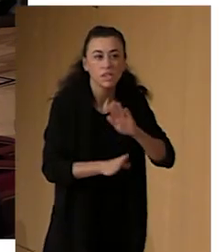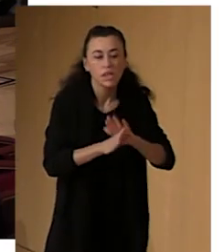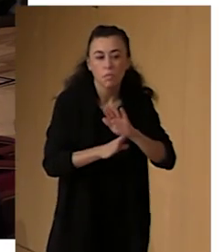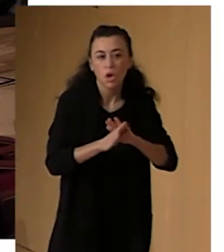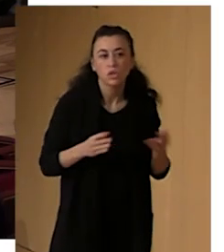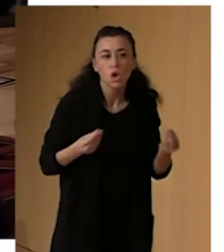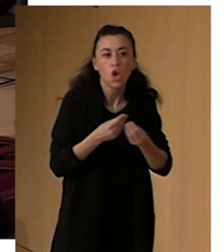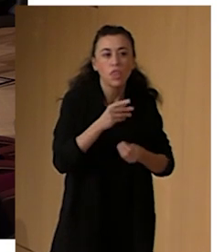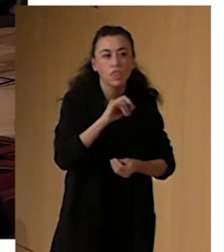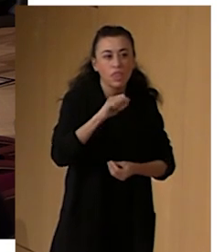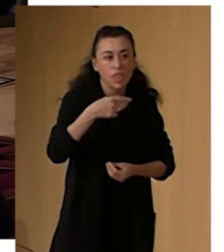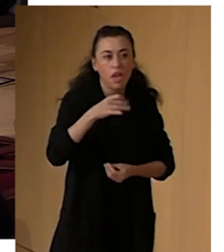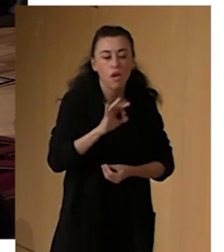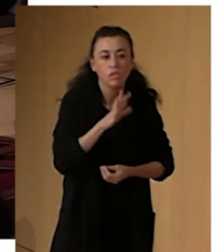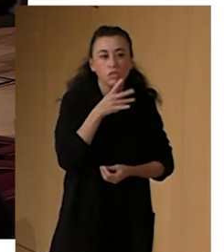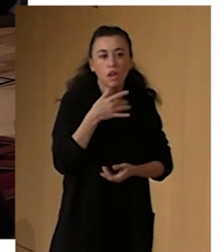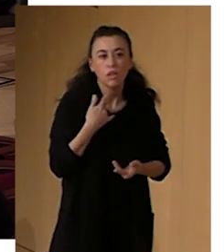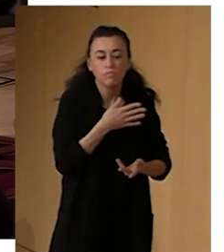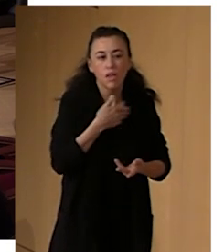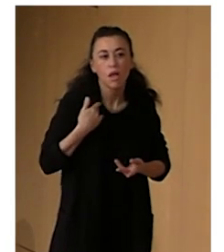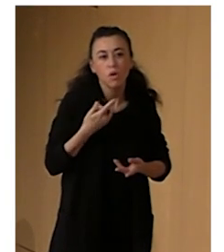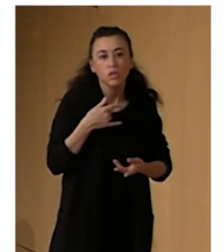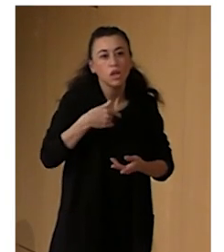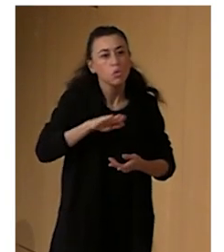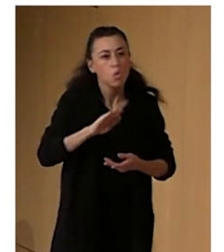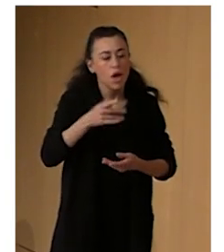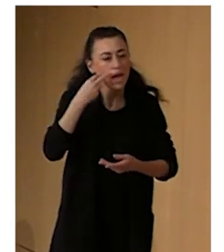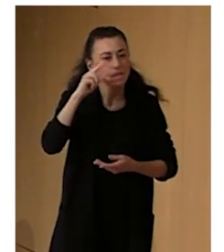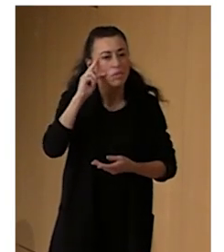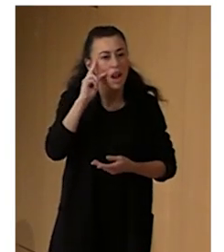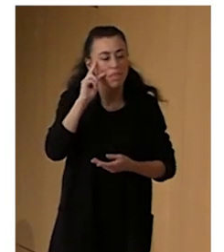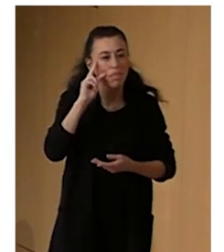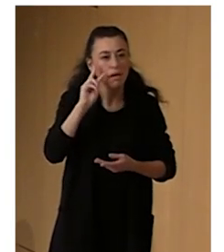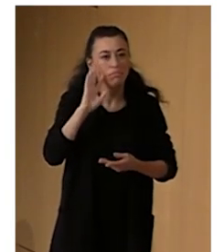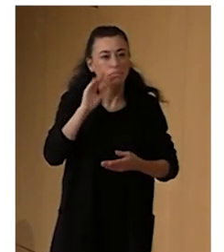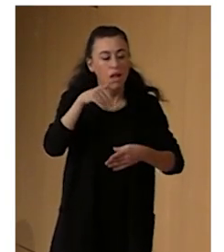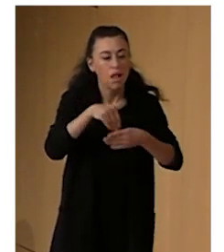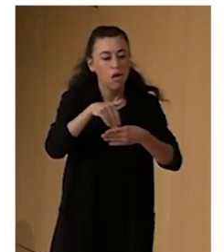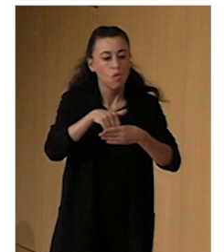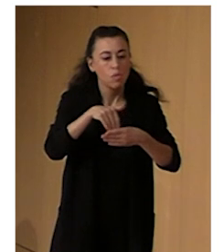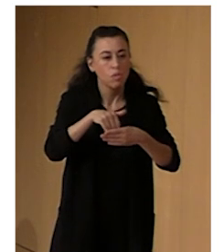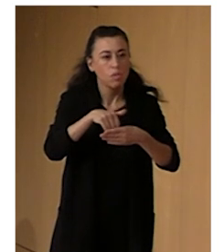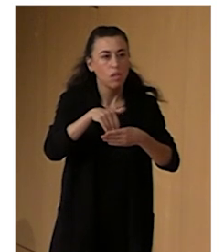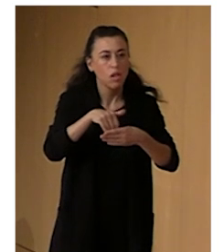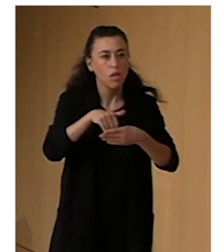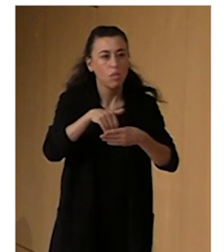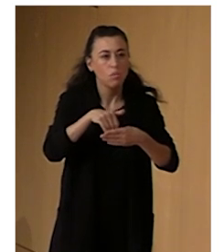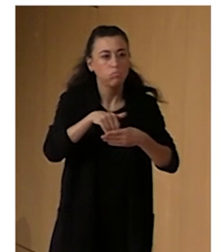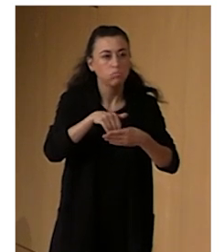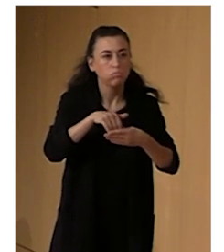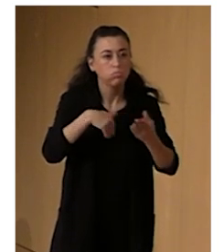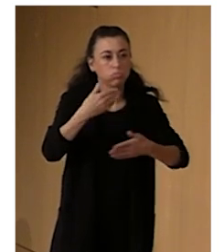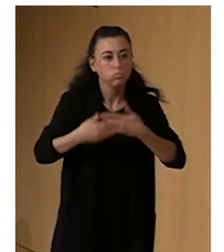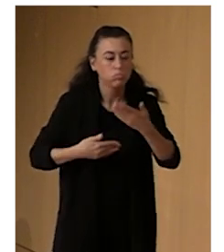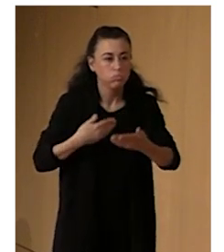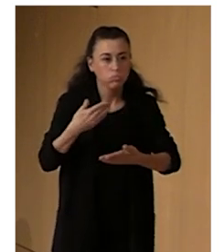hemos pedido que nos comparta su experiencia en el desarrollo de de de contenidos que hacen